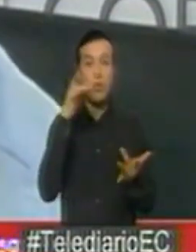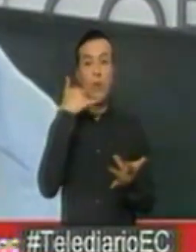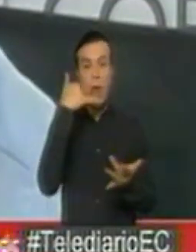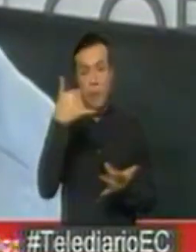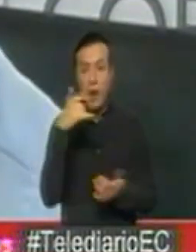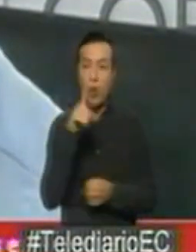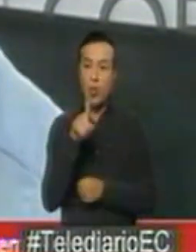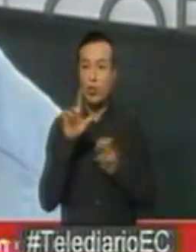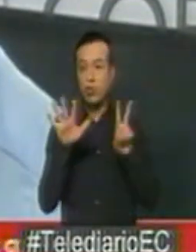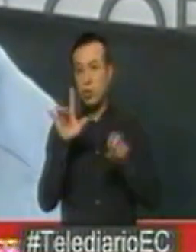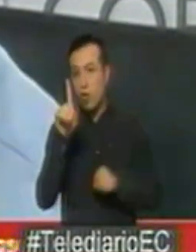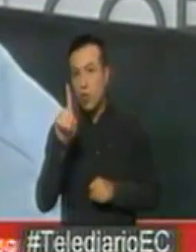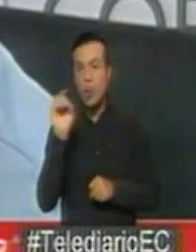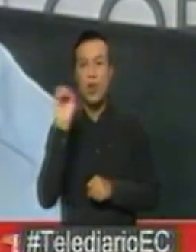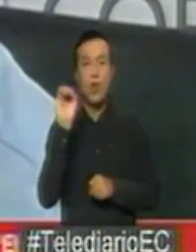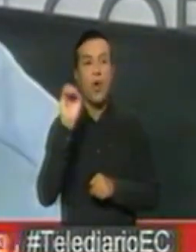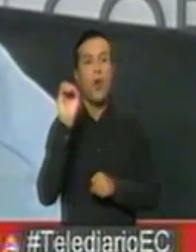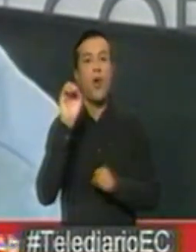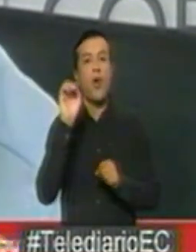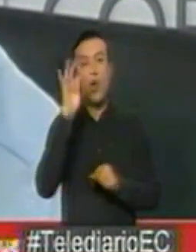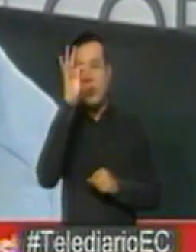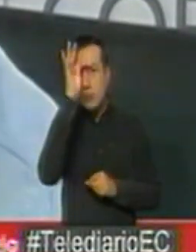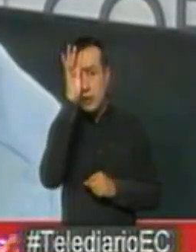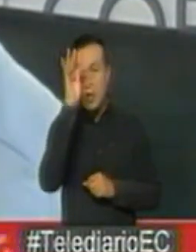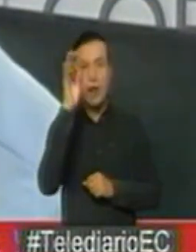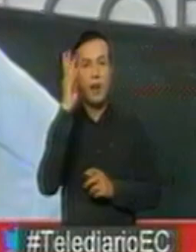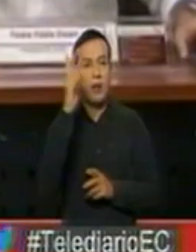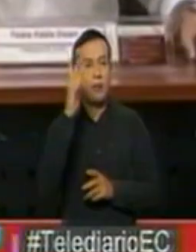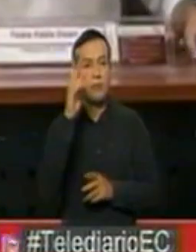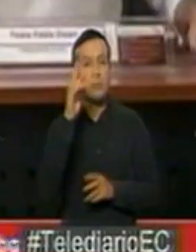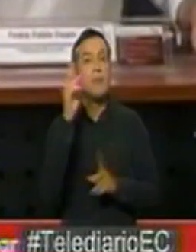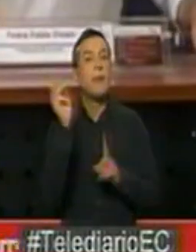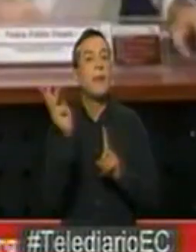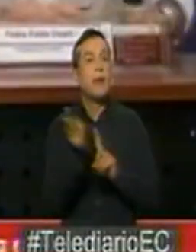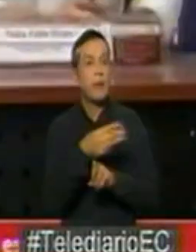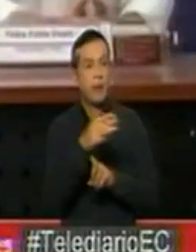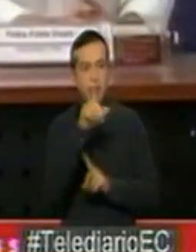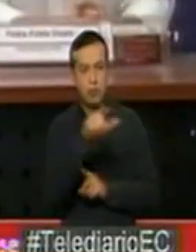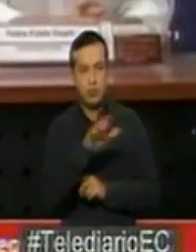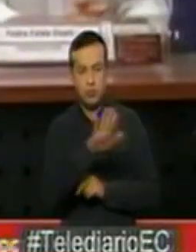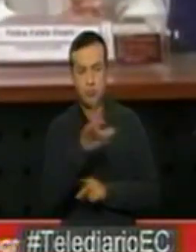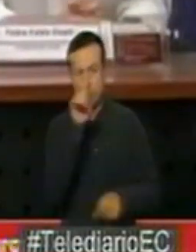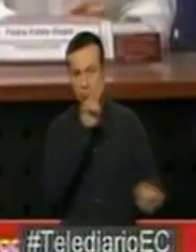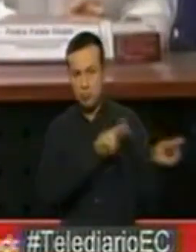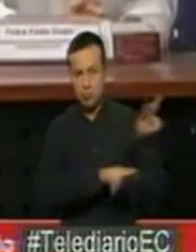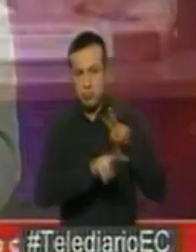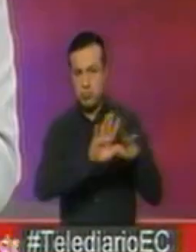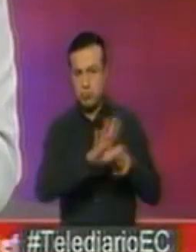el sistema de salud pública un posible seguimiento online. Mariuxi Buenaño, Medios Públicos.